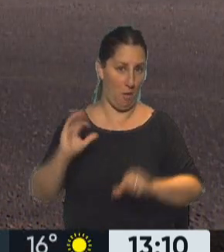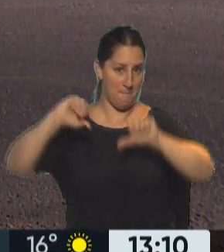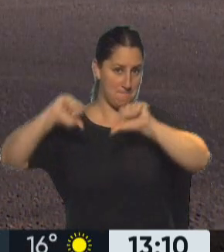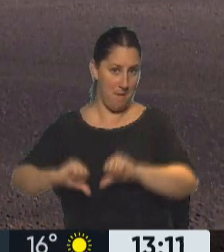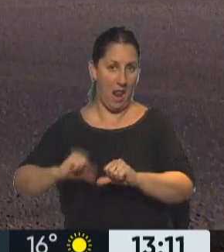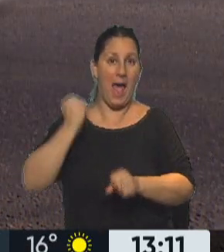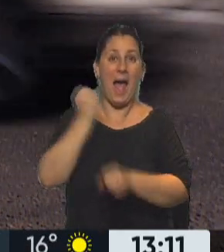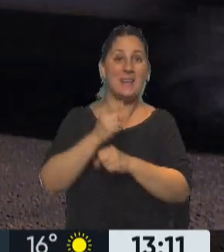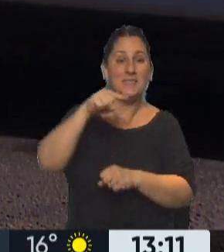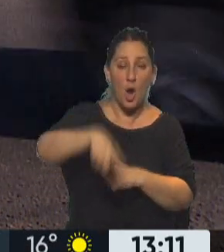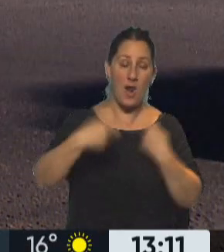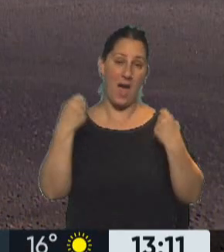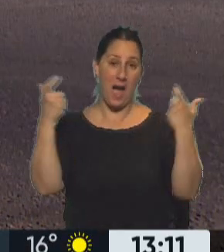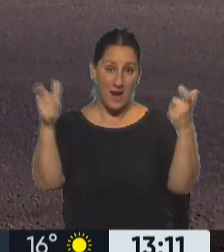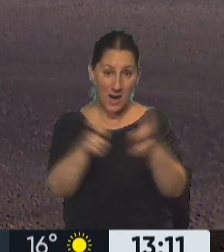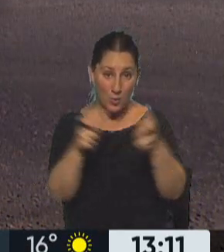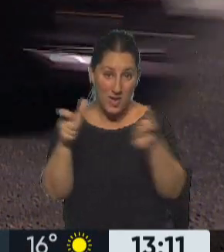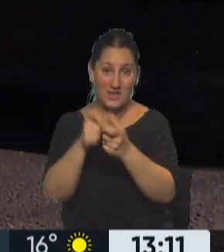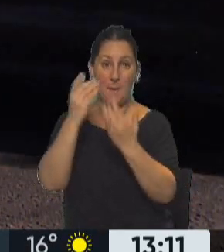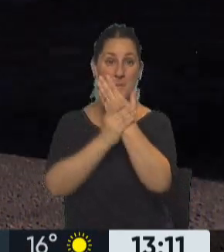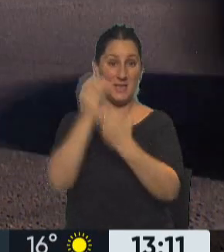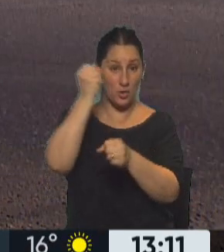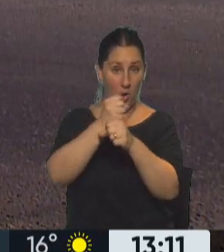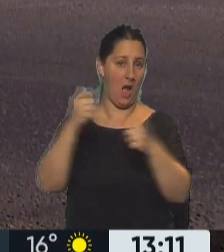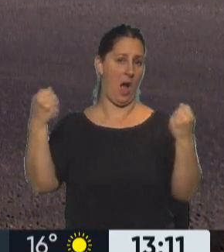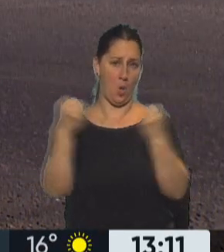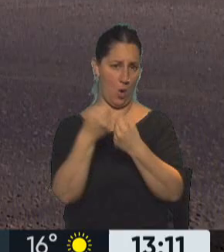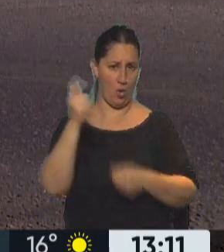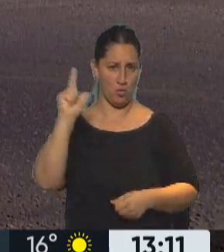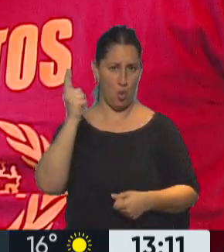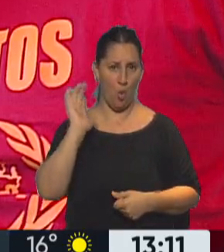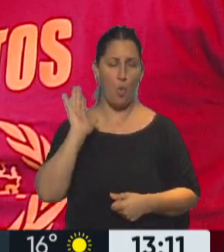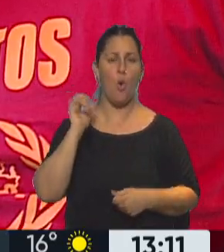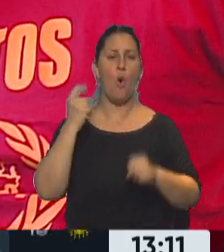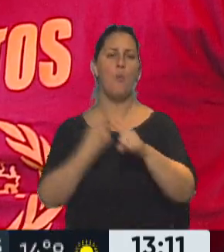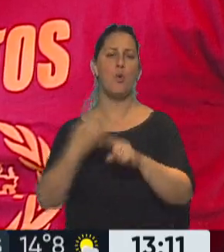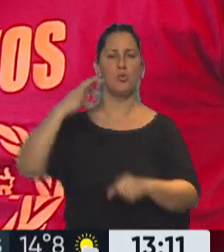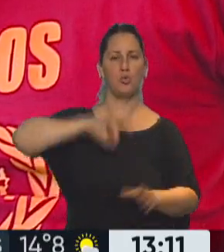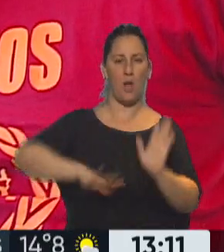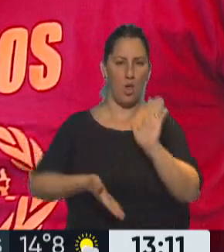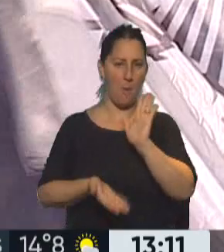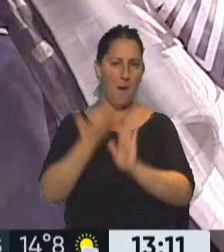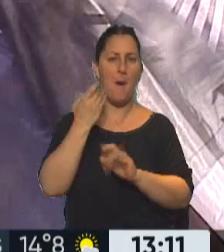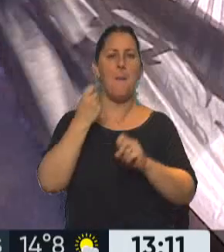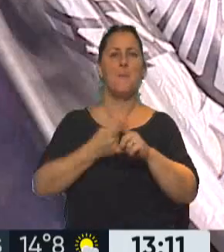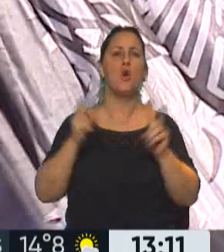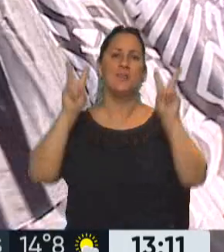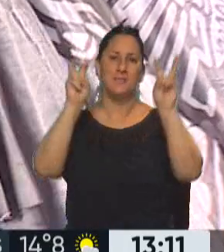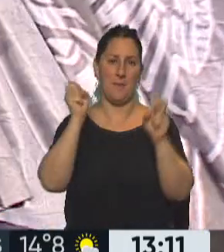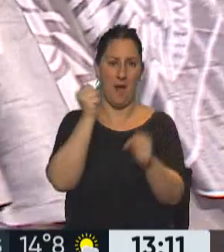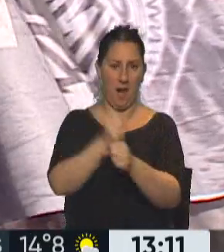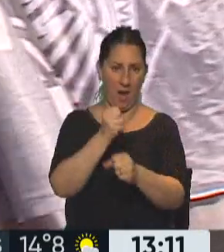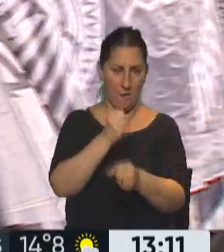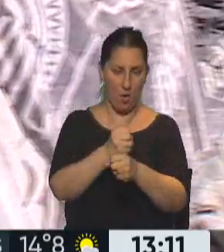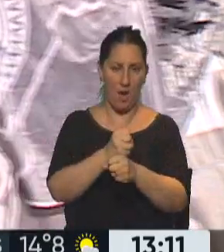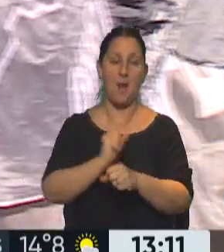no hubo acuerdo en las audiencias en el Ministerio de Trabajo en cuanto a incremento salarial y a cuestiones laborales.